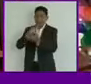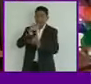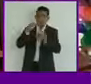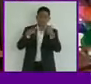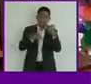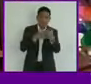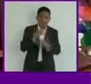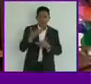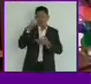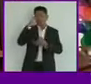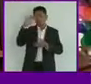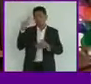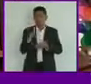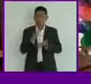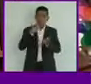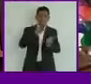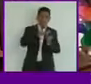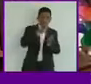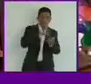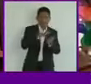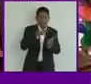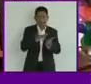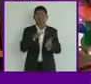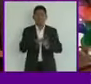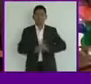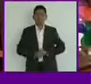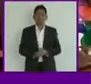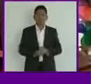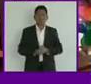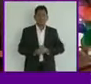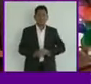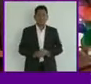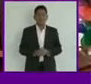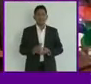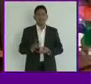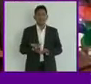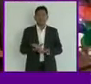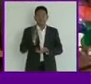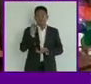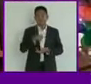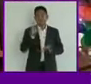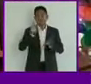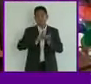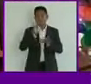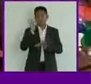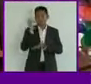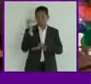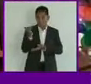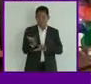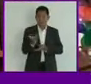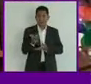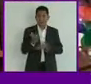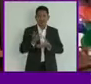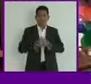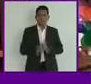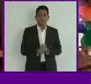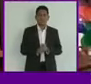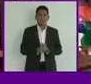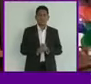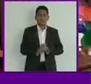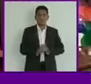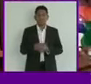parte, ¿no? Díganles, oigan, el Tribunal Electoral se expresó muy bien de ustedes, que resulta que yo fui la mejor persona que pudieron destinar para estar en el tercer